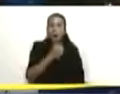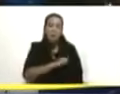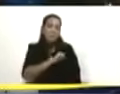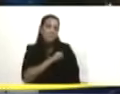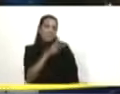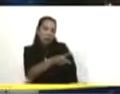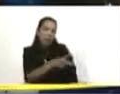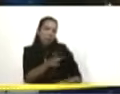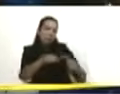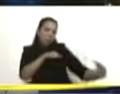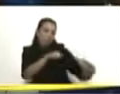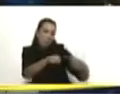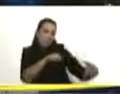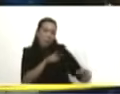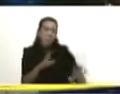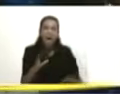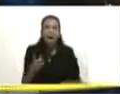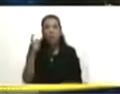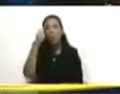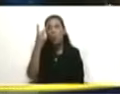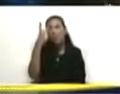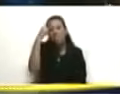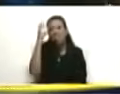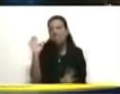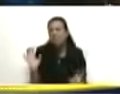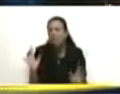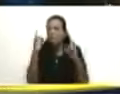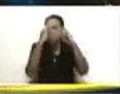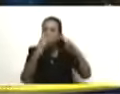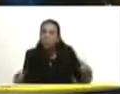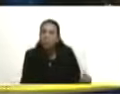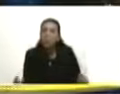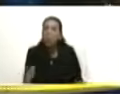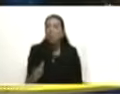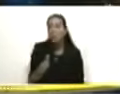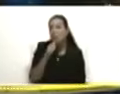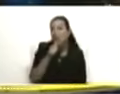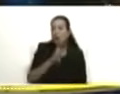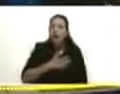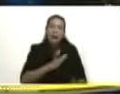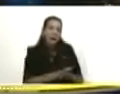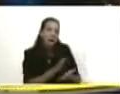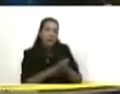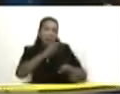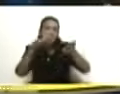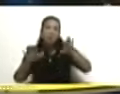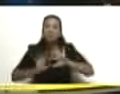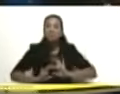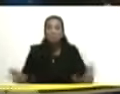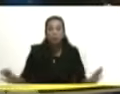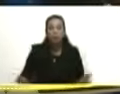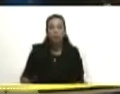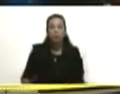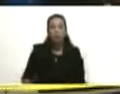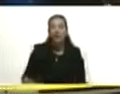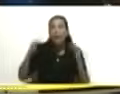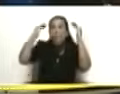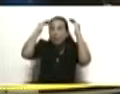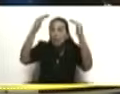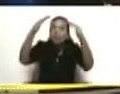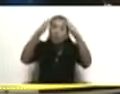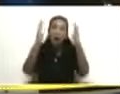conseguíamos. Y bueno, pasábamos ahí 2-3 días en la playa. En platabanda